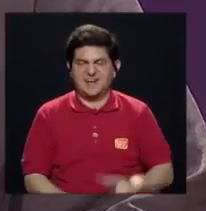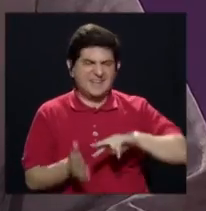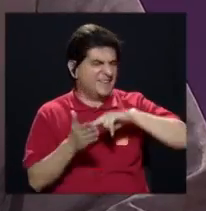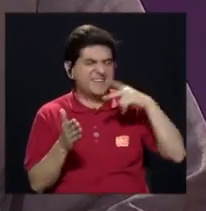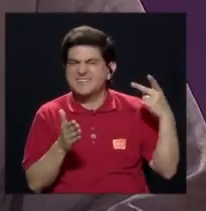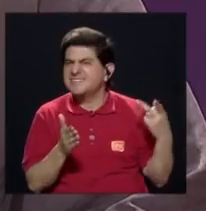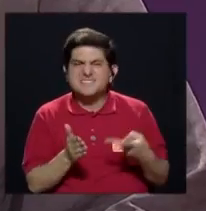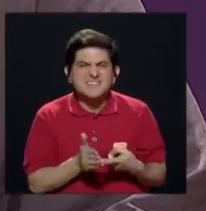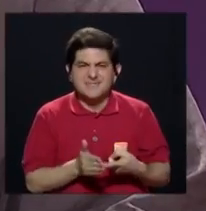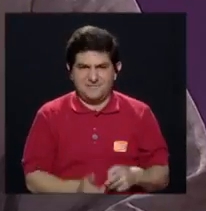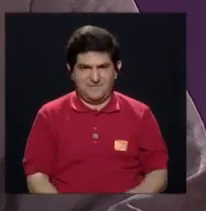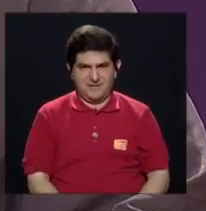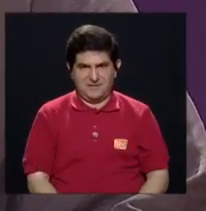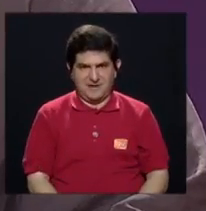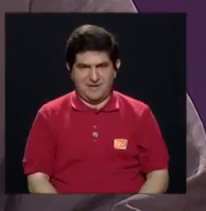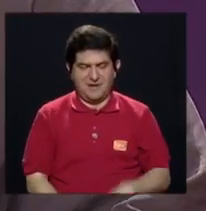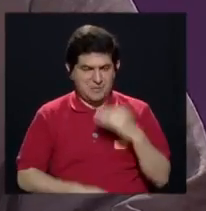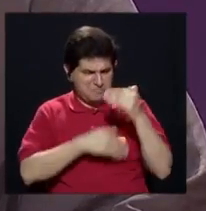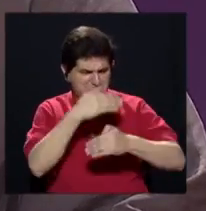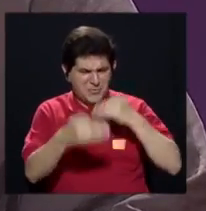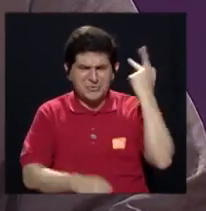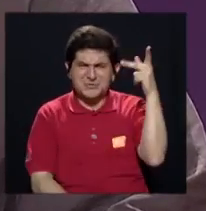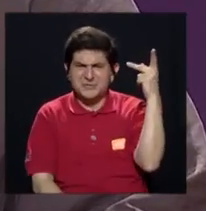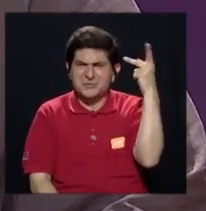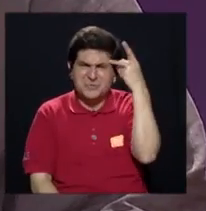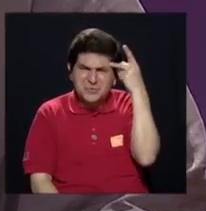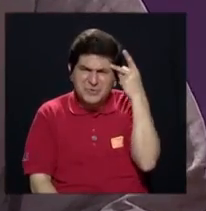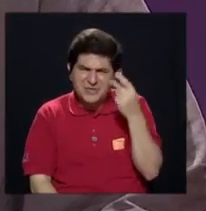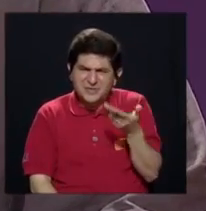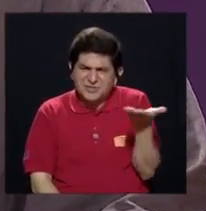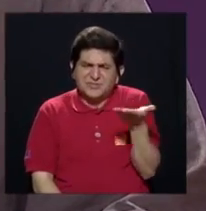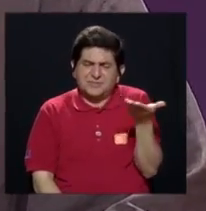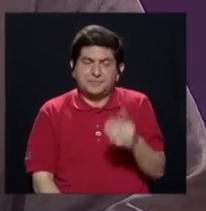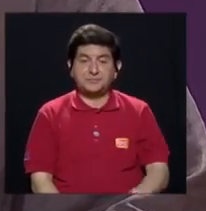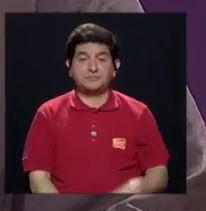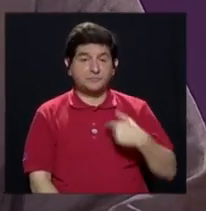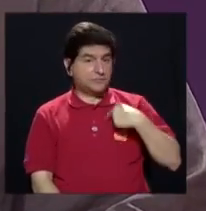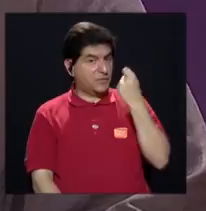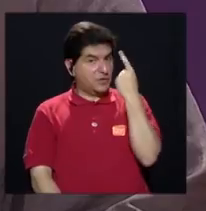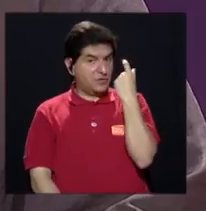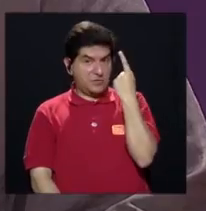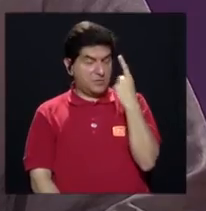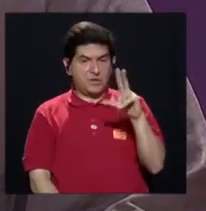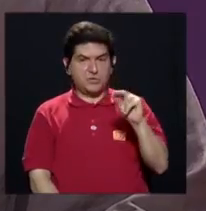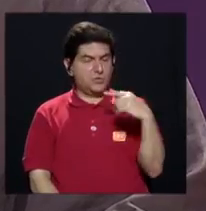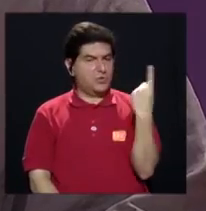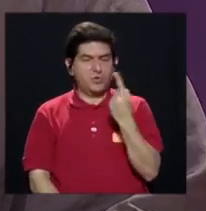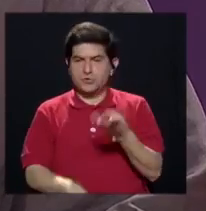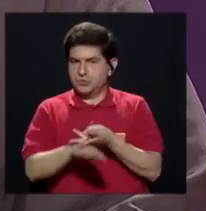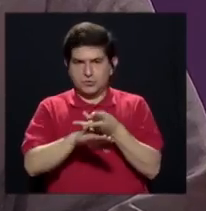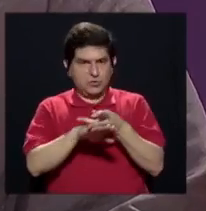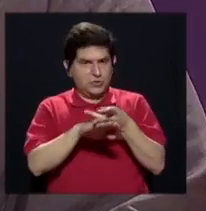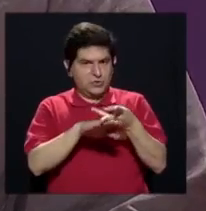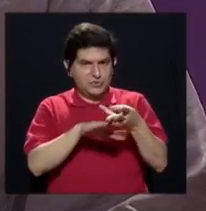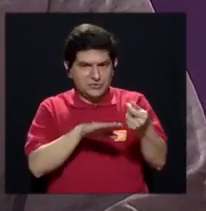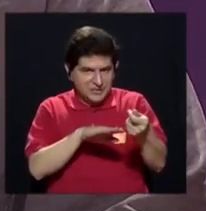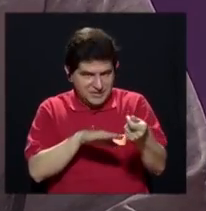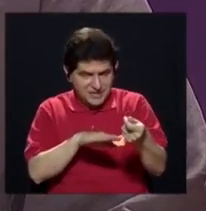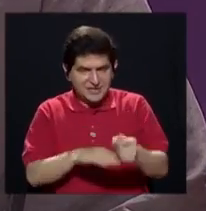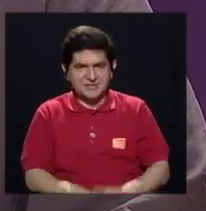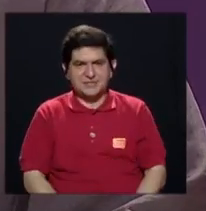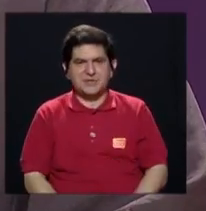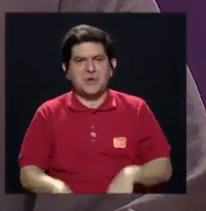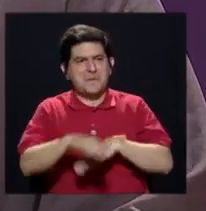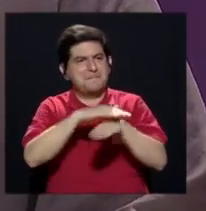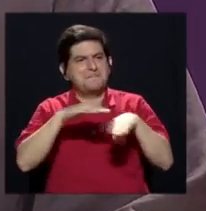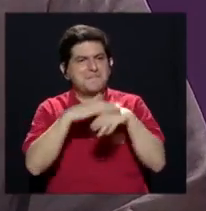significa esta parte del proceso político verdad porque hasta donde entiendo no son espacios de sanación muy